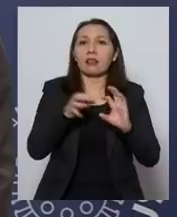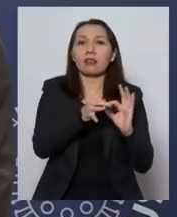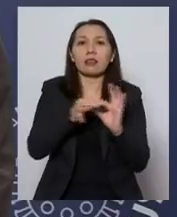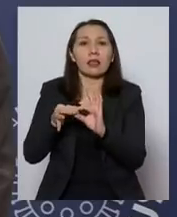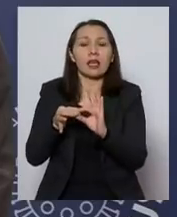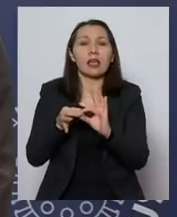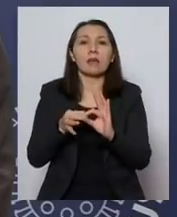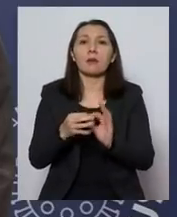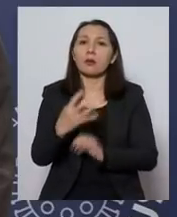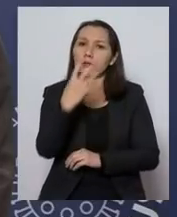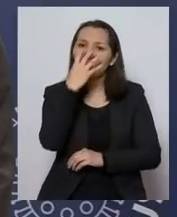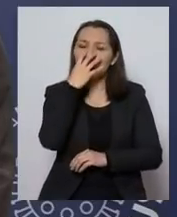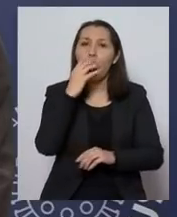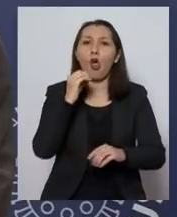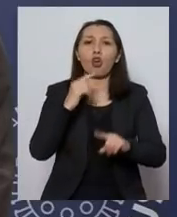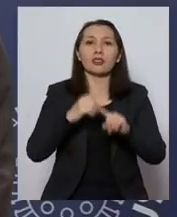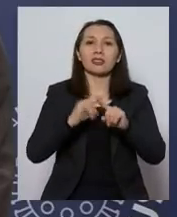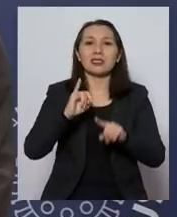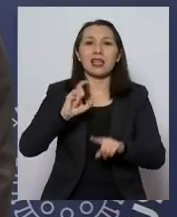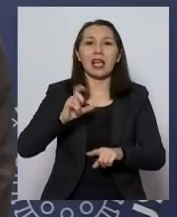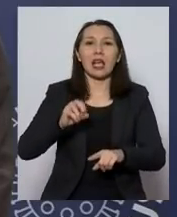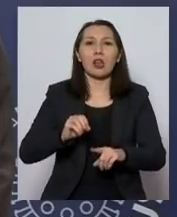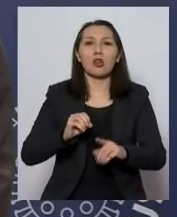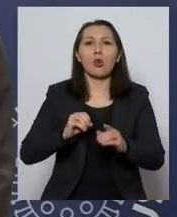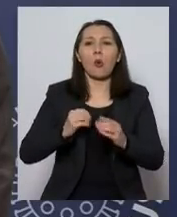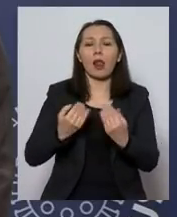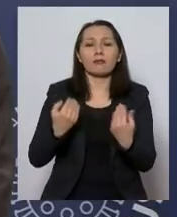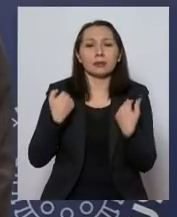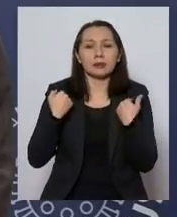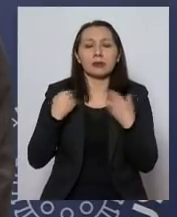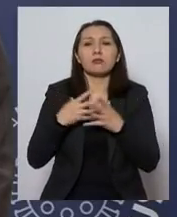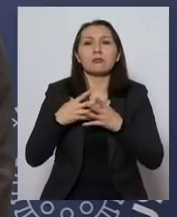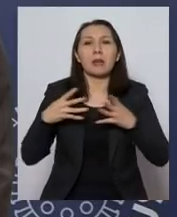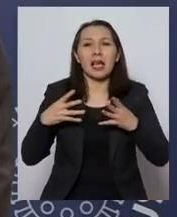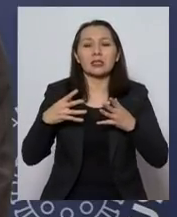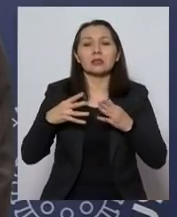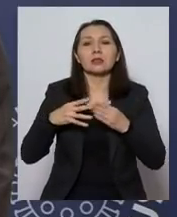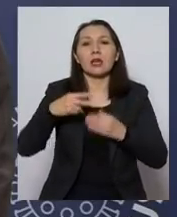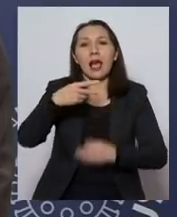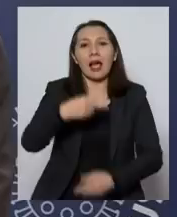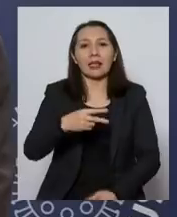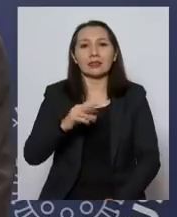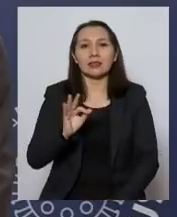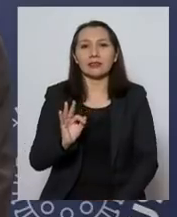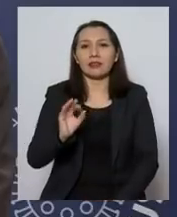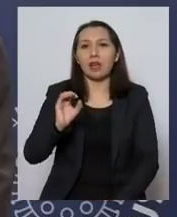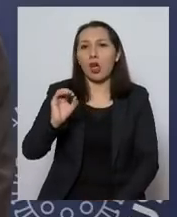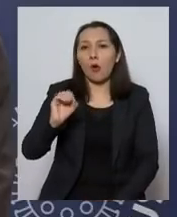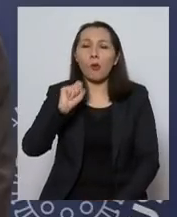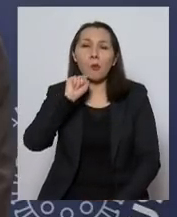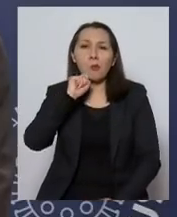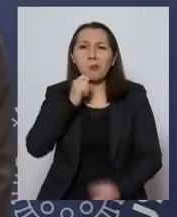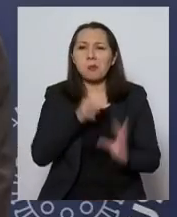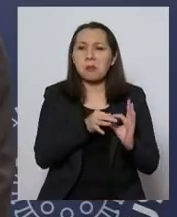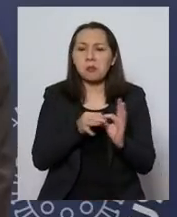llamamos oxígeno-terapia de alto flujo, o HFO.